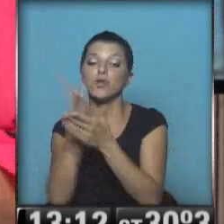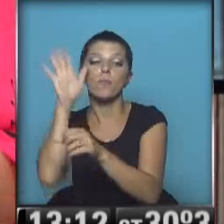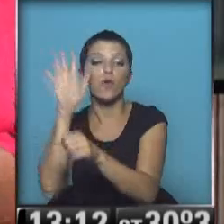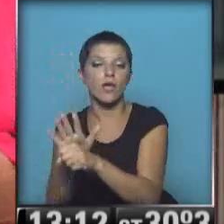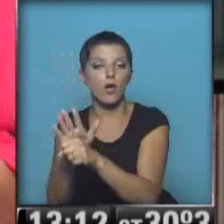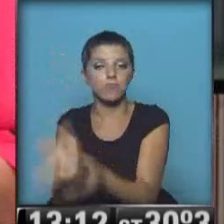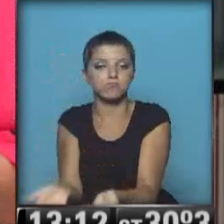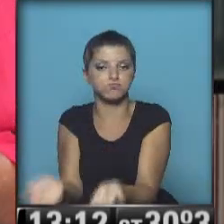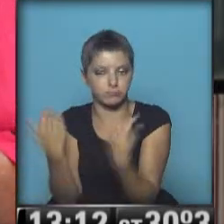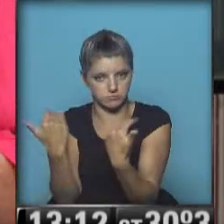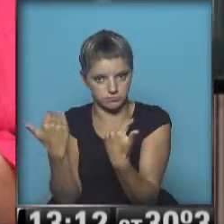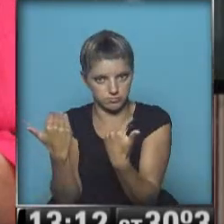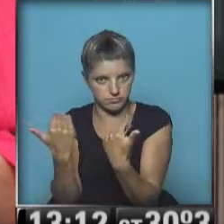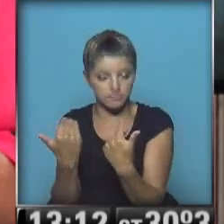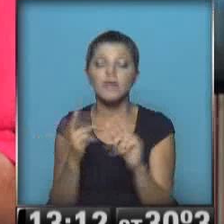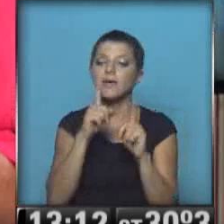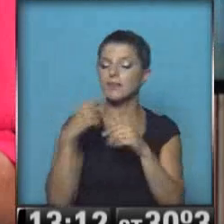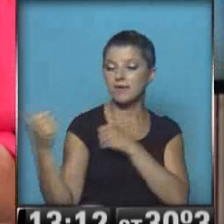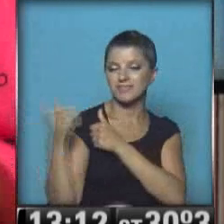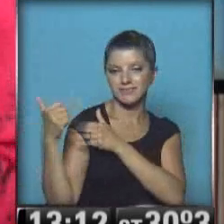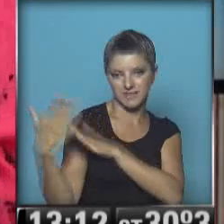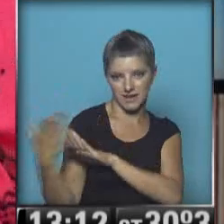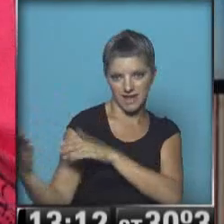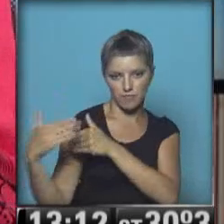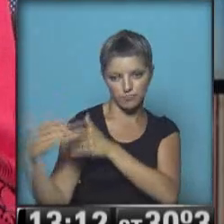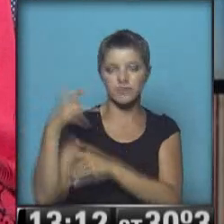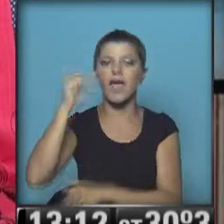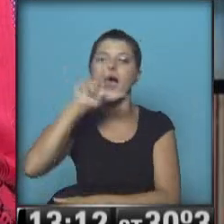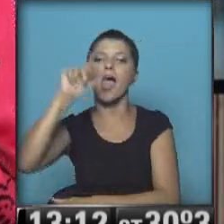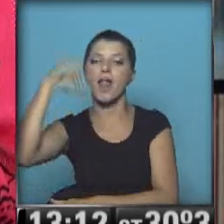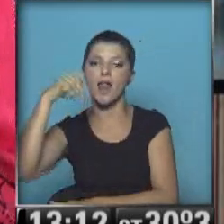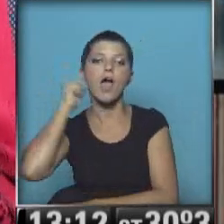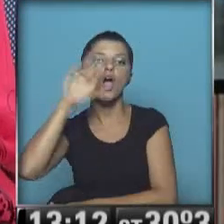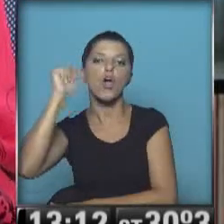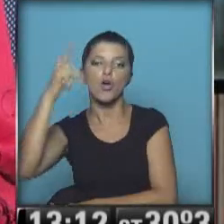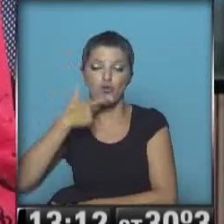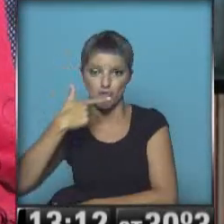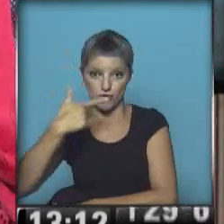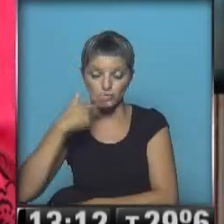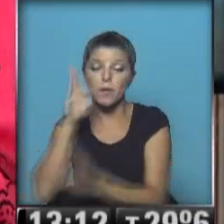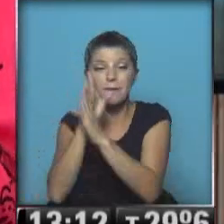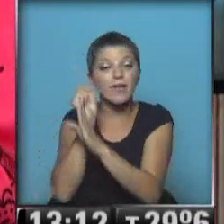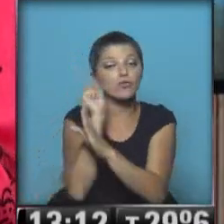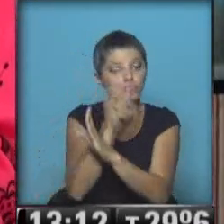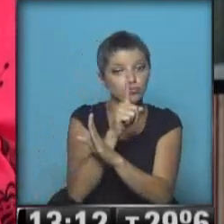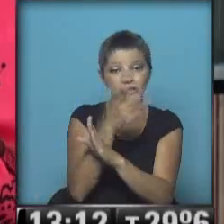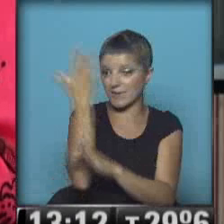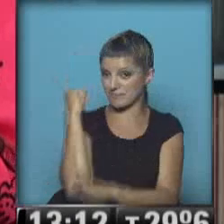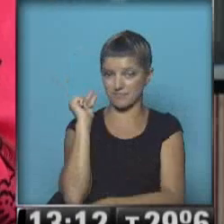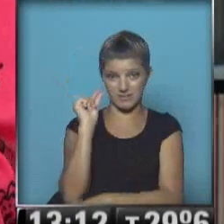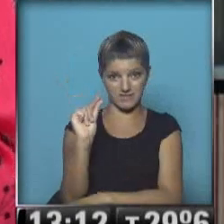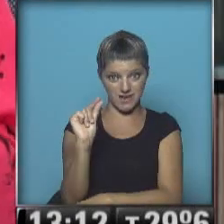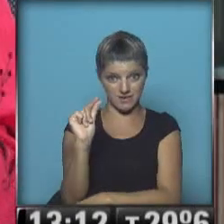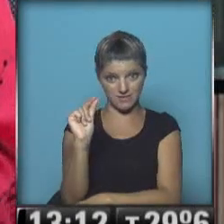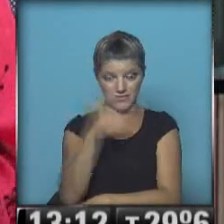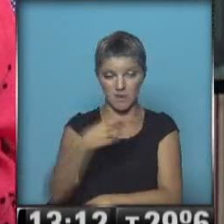y cerca de él tenía a Alan gross que es el el espía norteamericano que acaba de ser hará